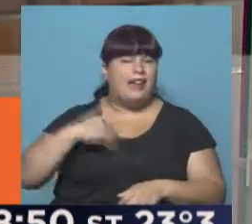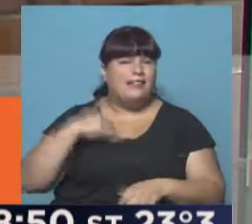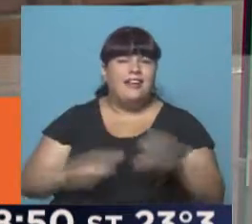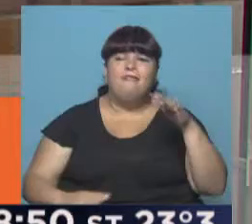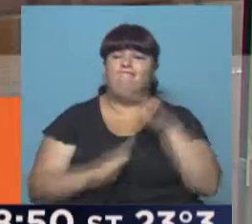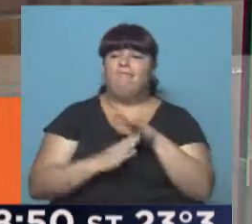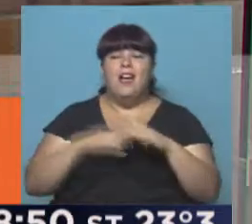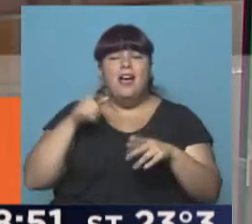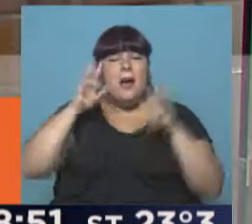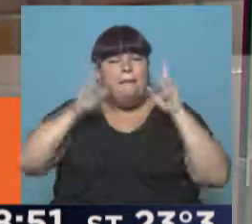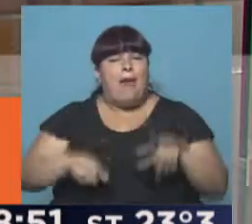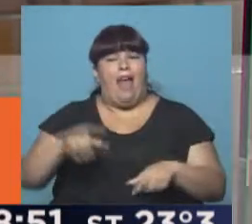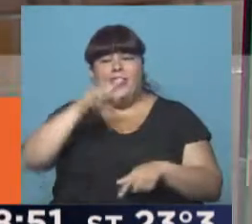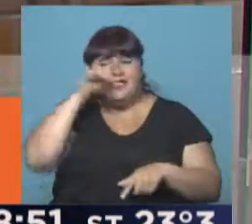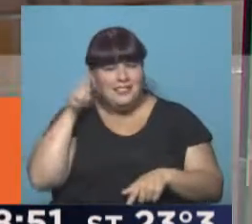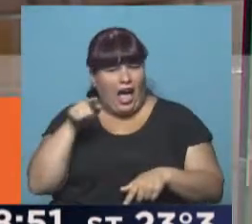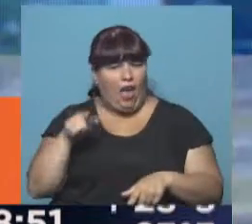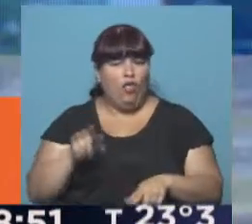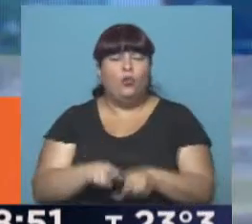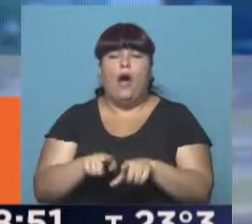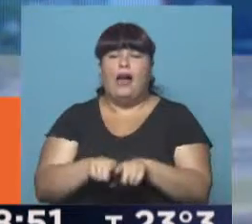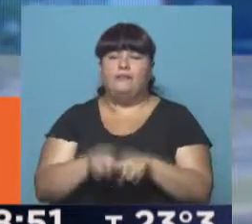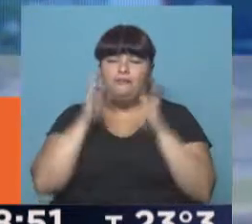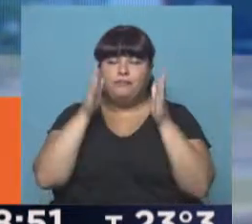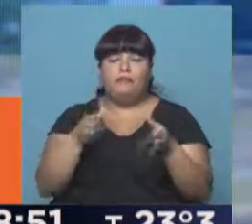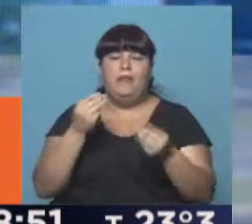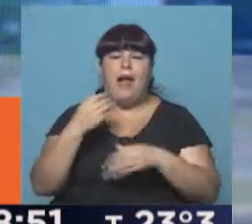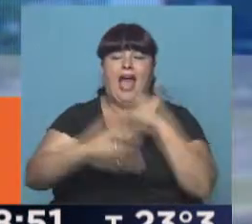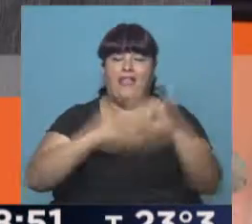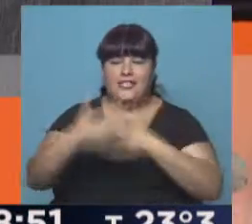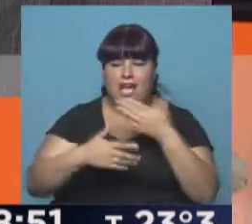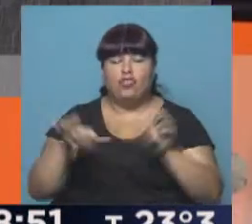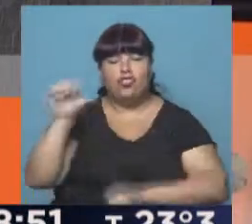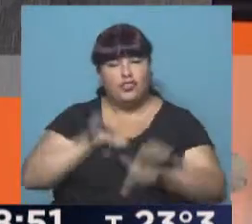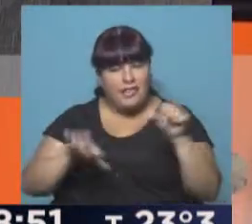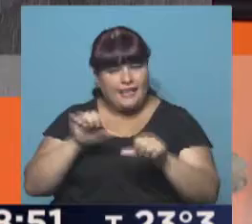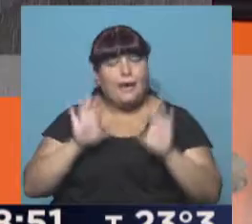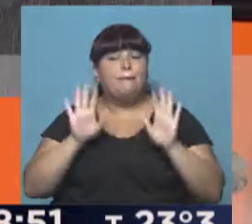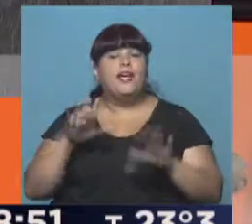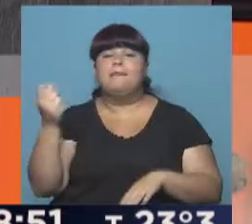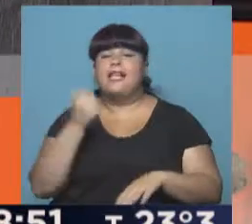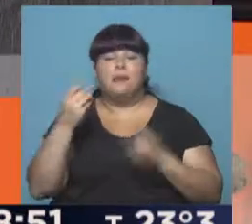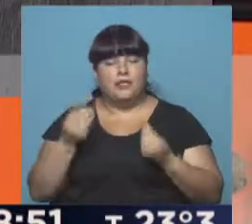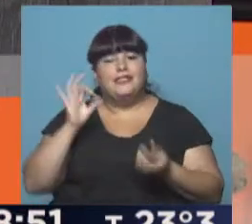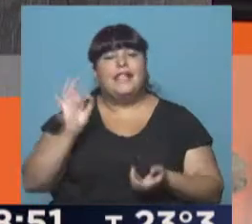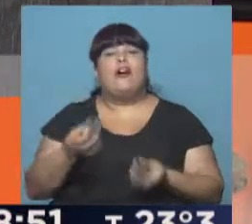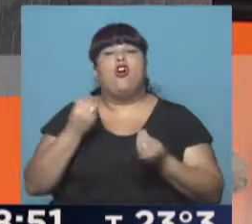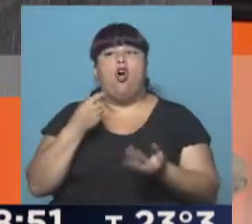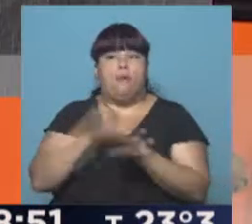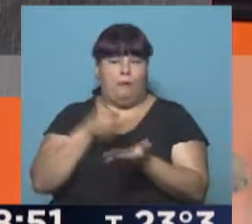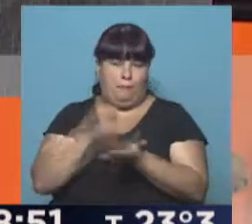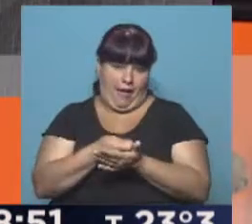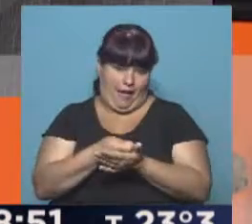una tiene una política de estado orientada al desarrollo de la ciencia pero lo fundamental es saber cómo se va a financiar